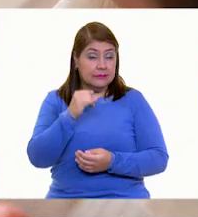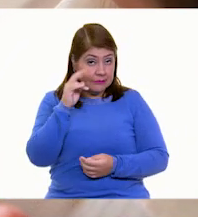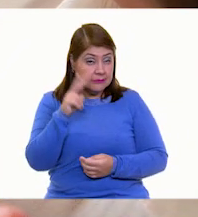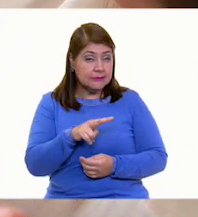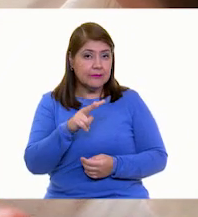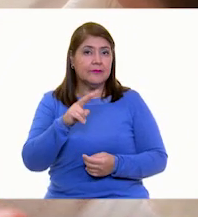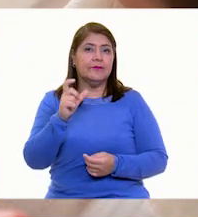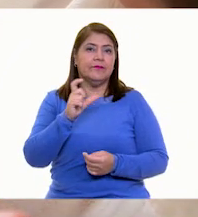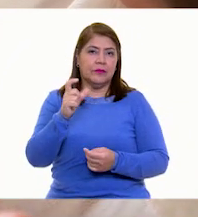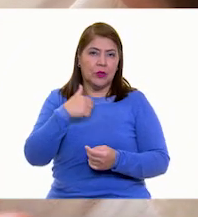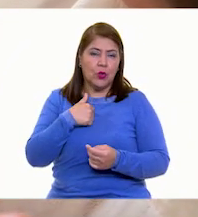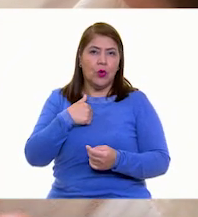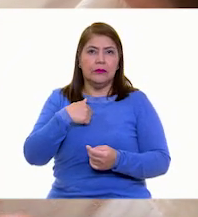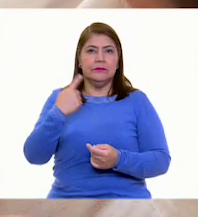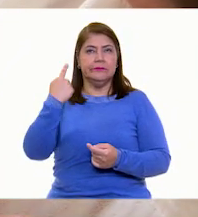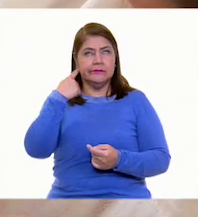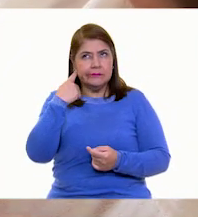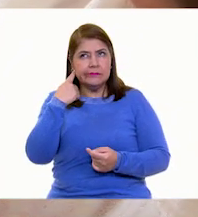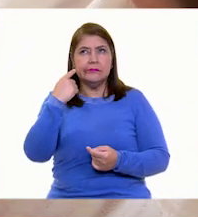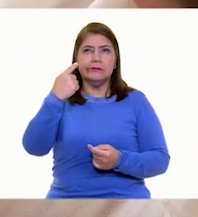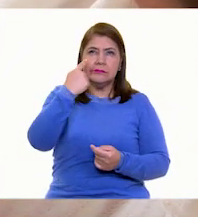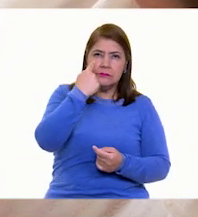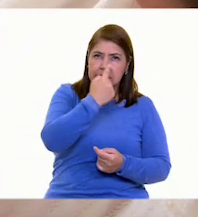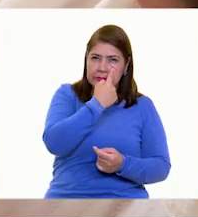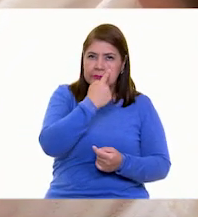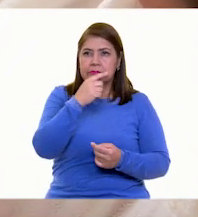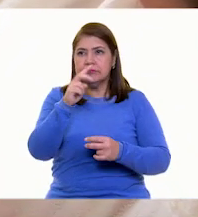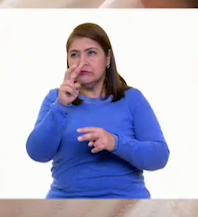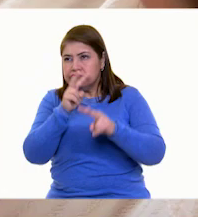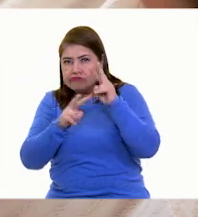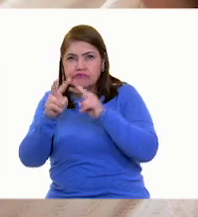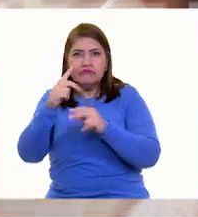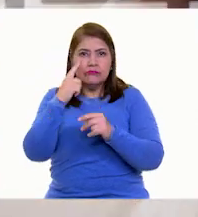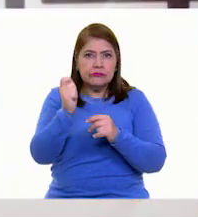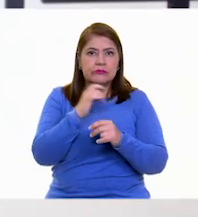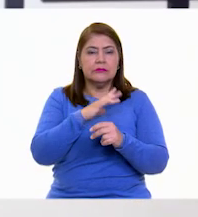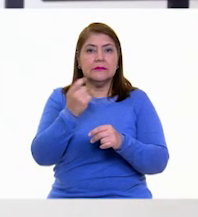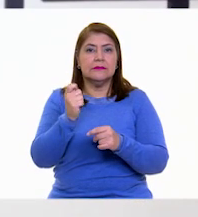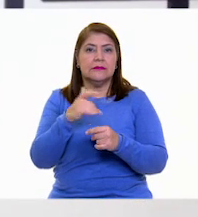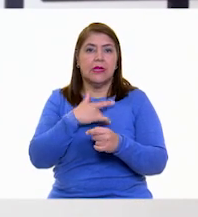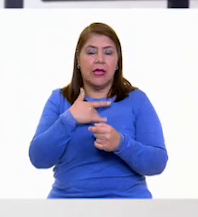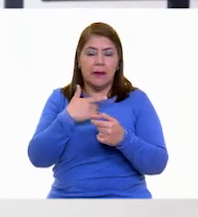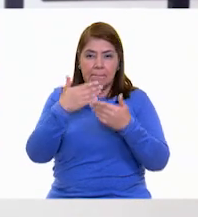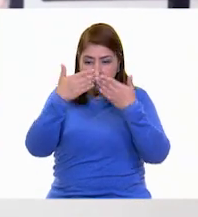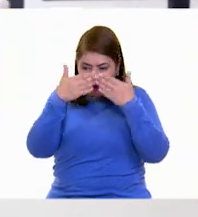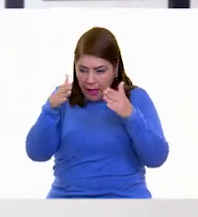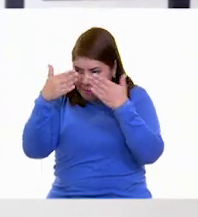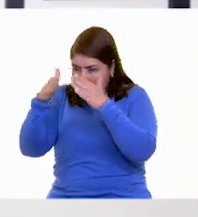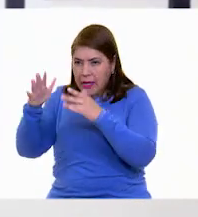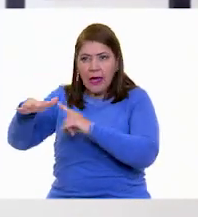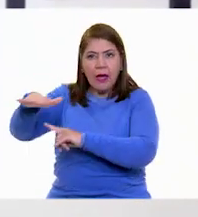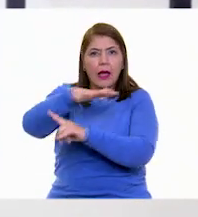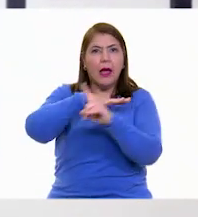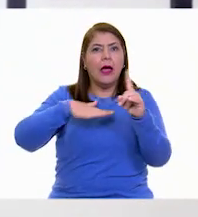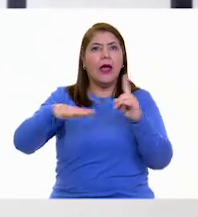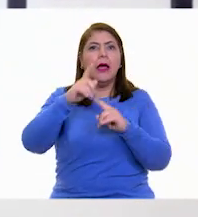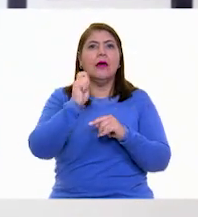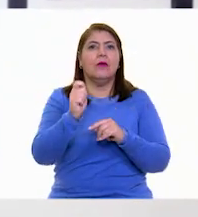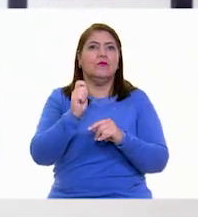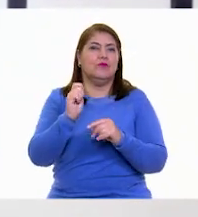a través de nuestros 5 sentidos, exploramos y conocemos y leemos el mundo que nos